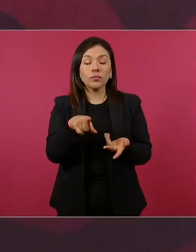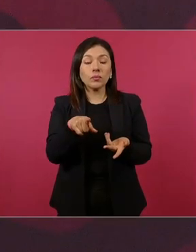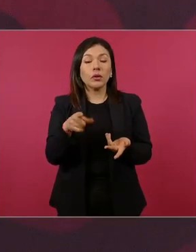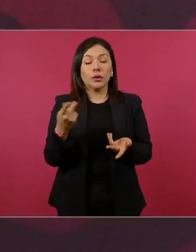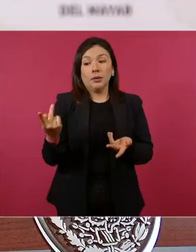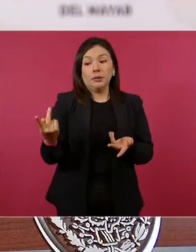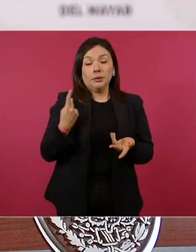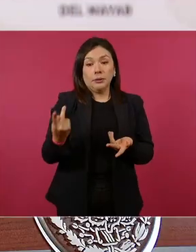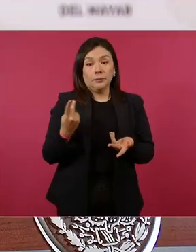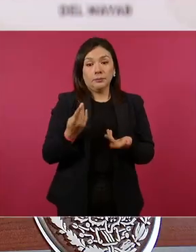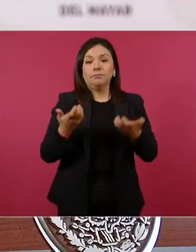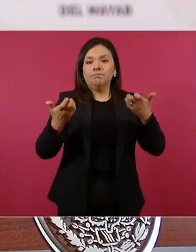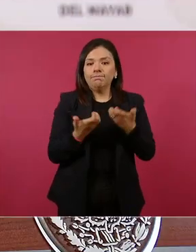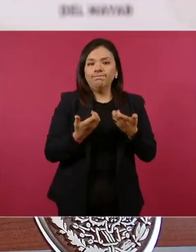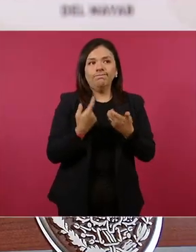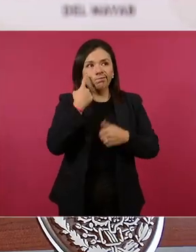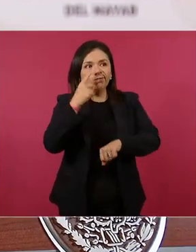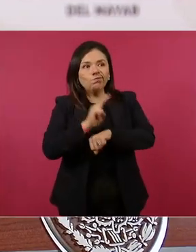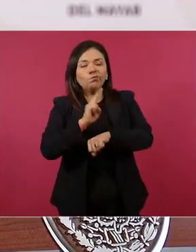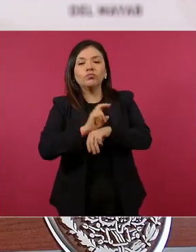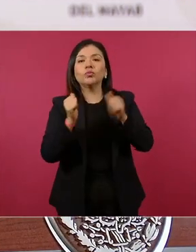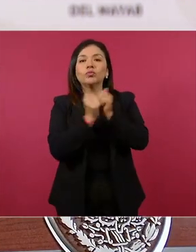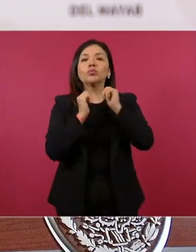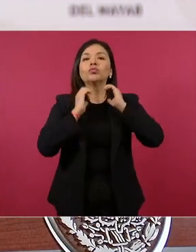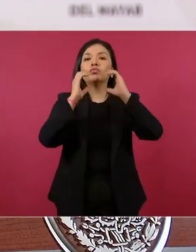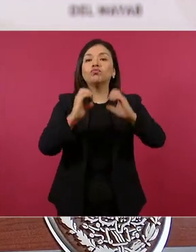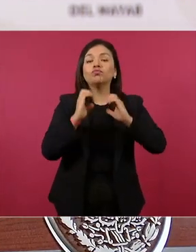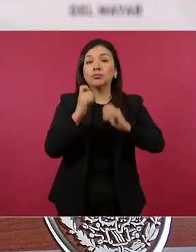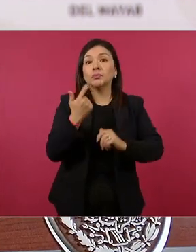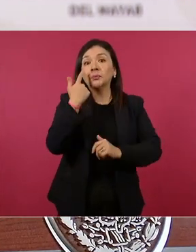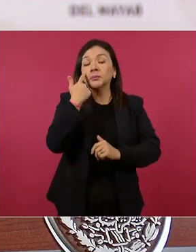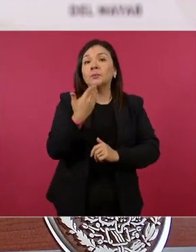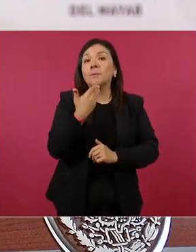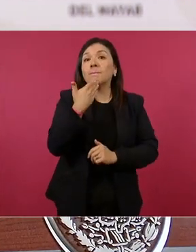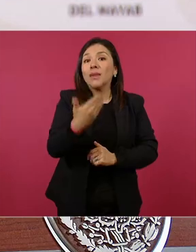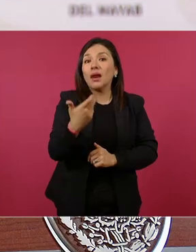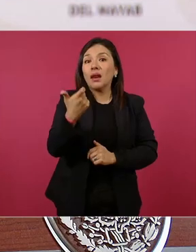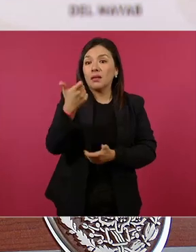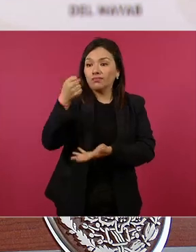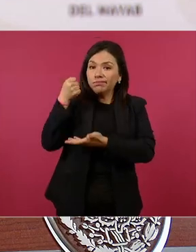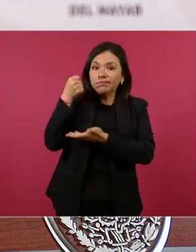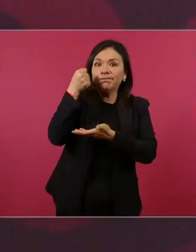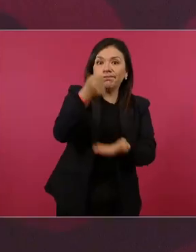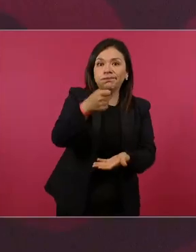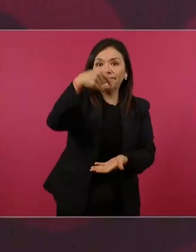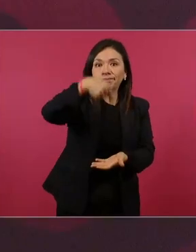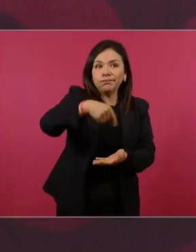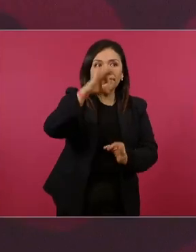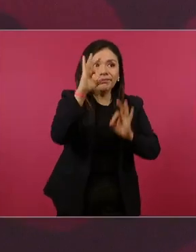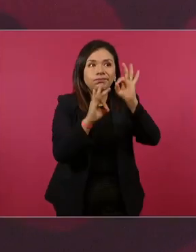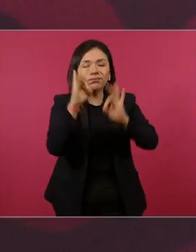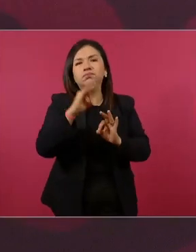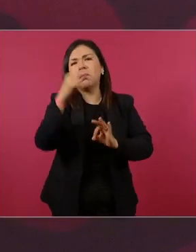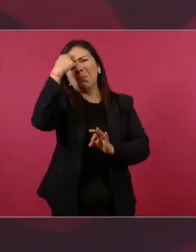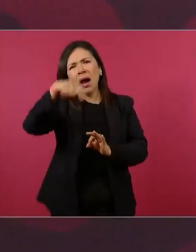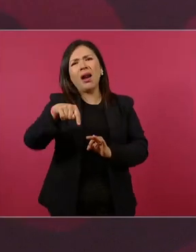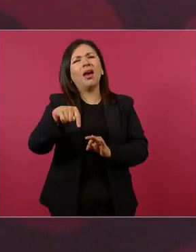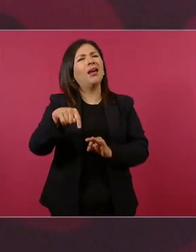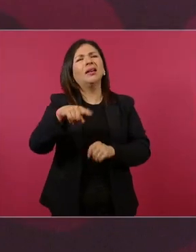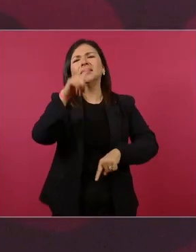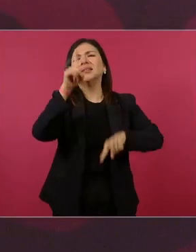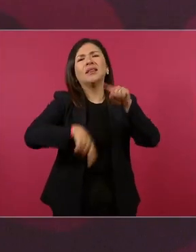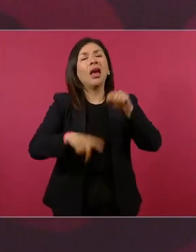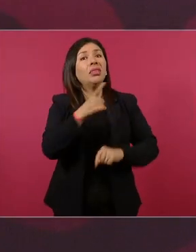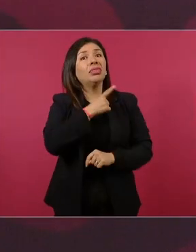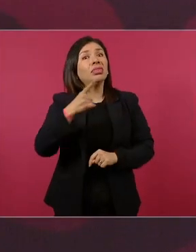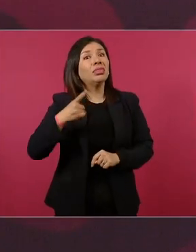cuidando el ejercicio del presupuesto para no dejar deudas,